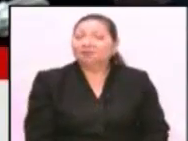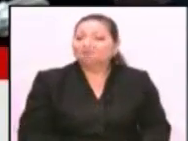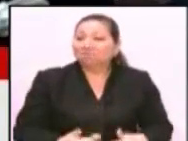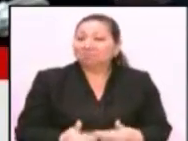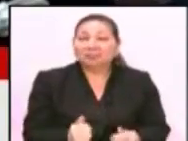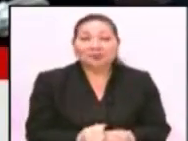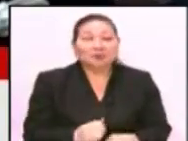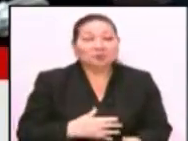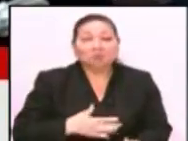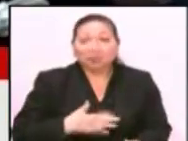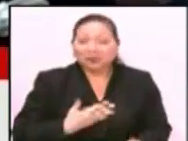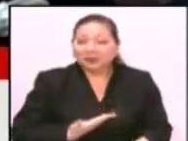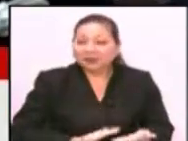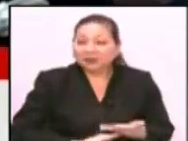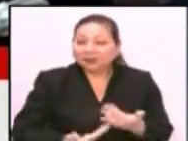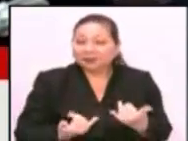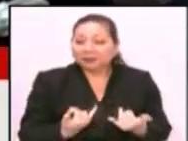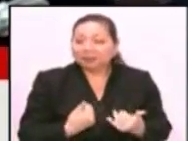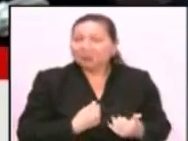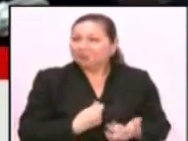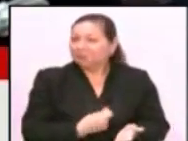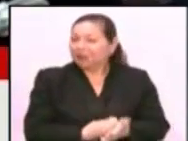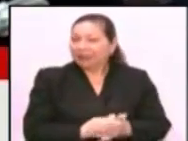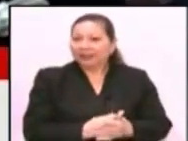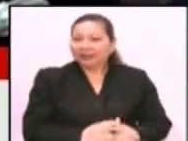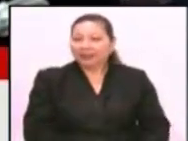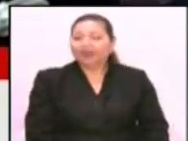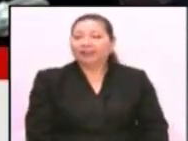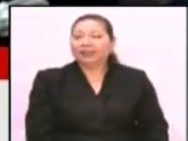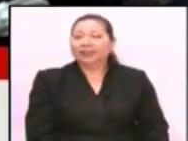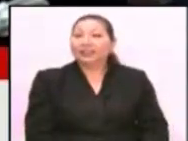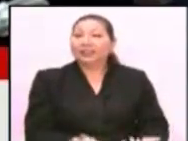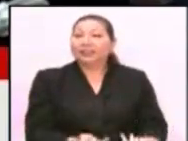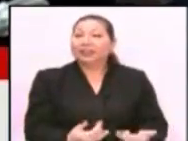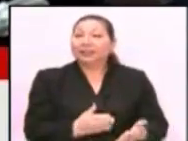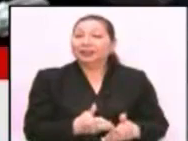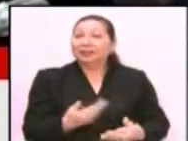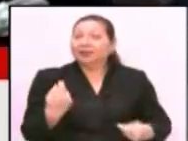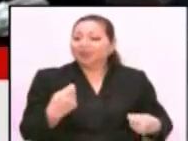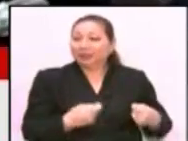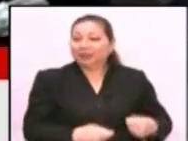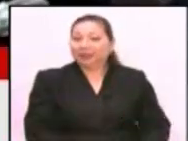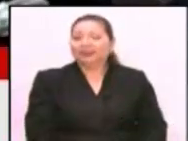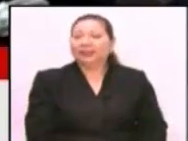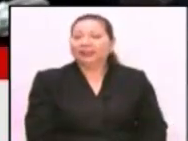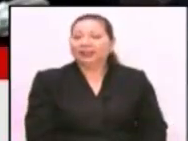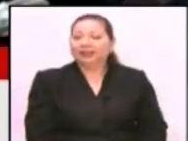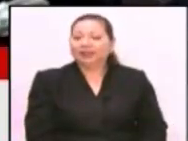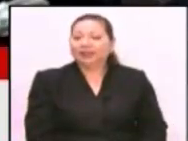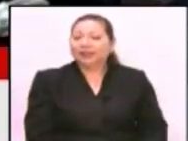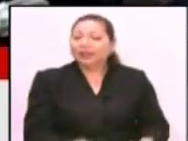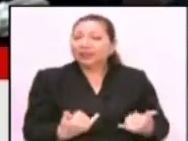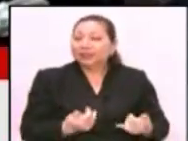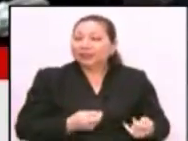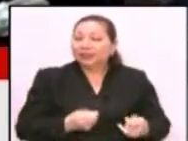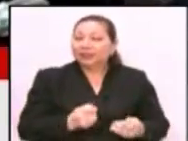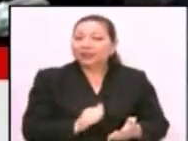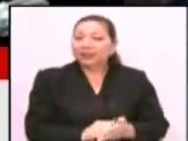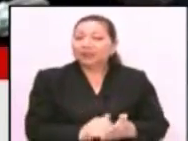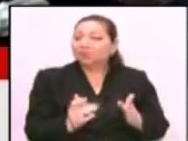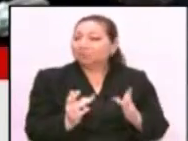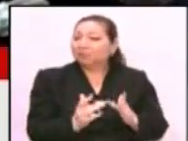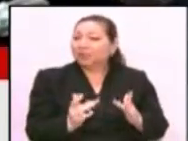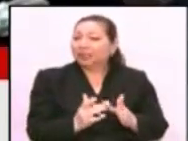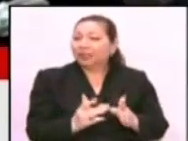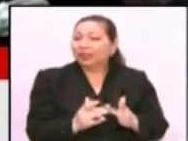seguimiento. Yo no puedo financiar esto por mi cuenta. Entonces aquí es donde entra un inversionista. ¿Okay? Y en este mecanismo de bono de